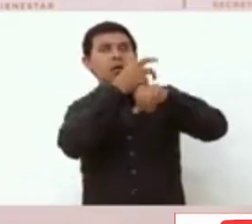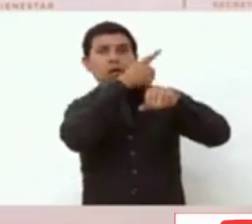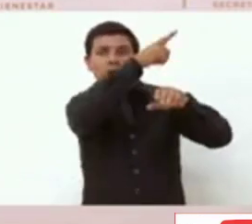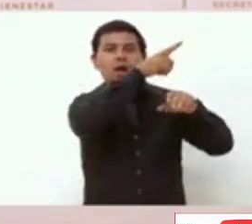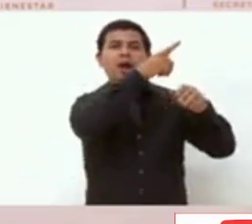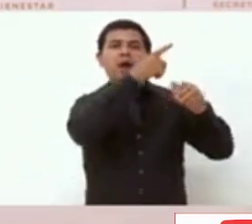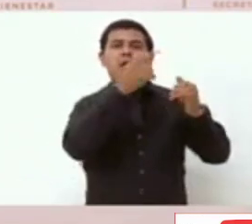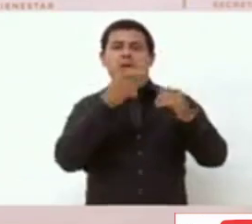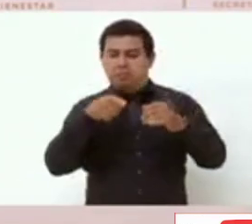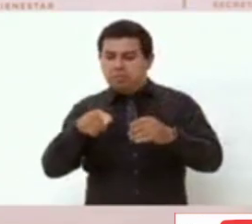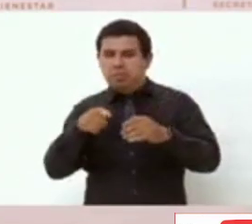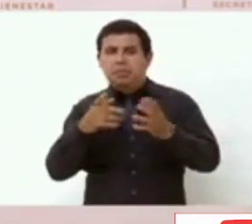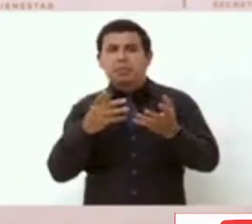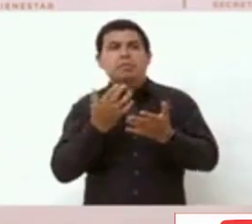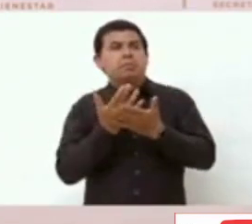reciben